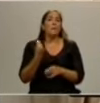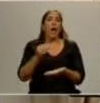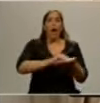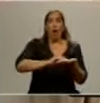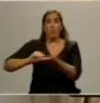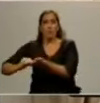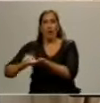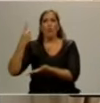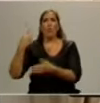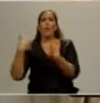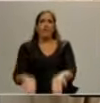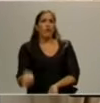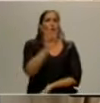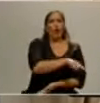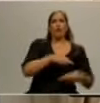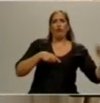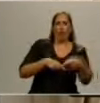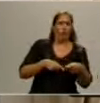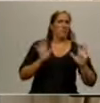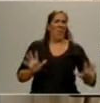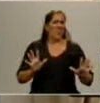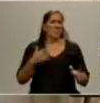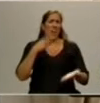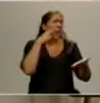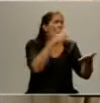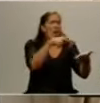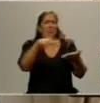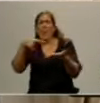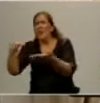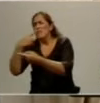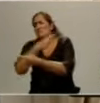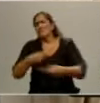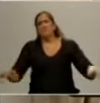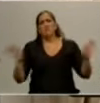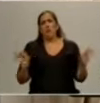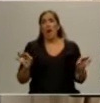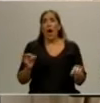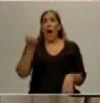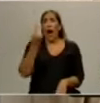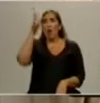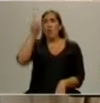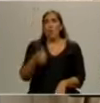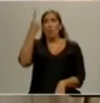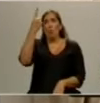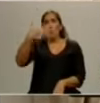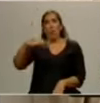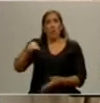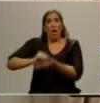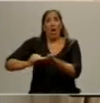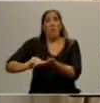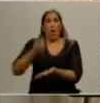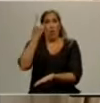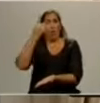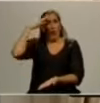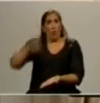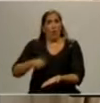no hay un solo abogado. No hay un solo doctrinario. No hay un